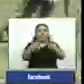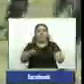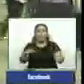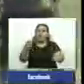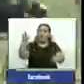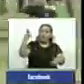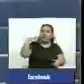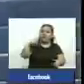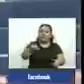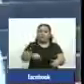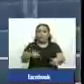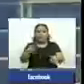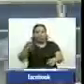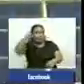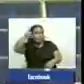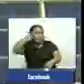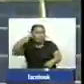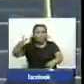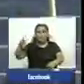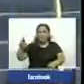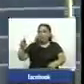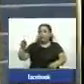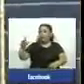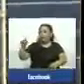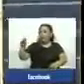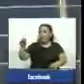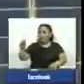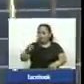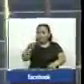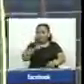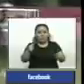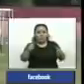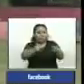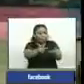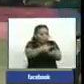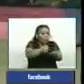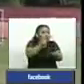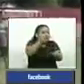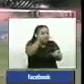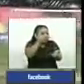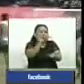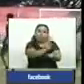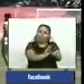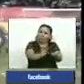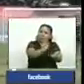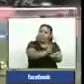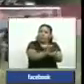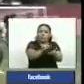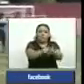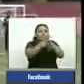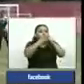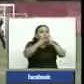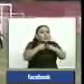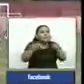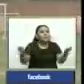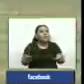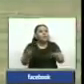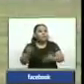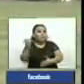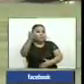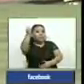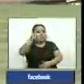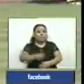irregularidad con el estratega Guillermo Rivera al frente del equipo. Son jóvenes pero con mucha calidad y con ganas de hacer historia.